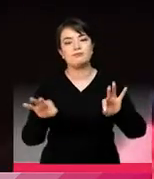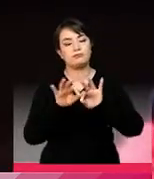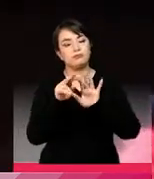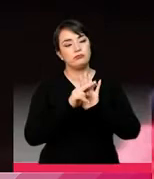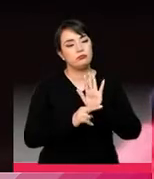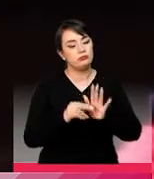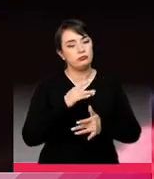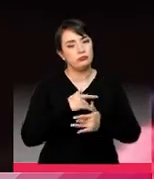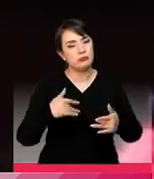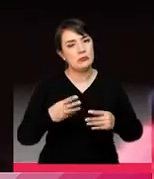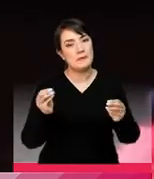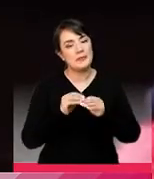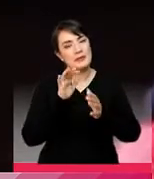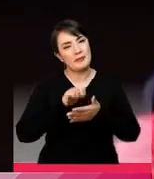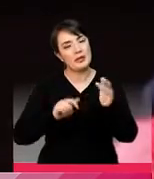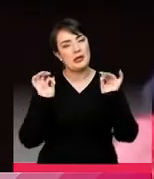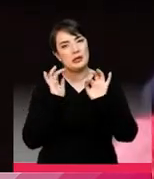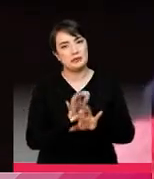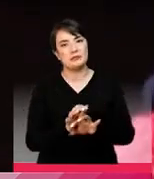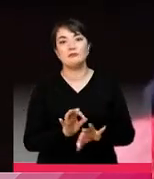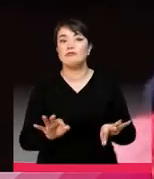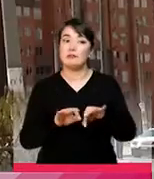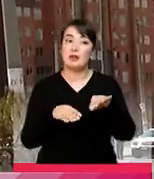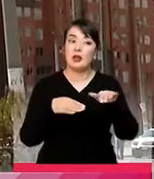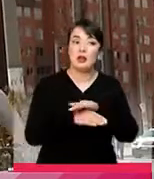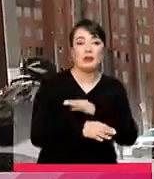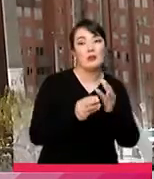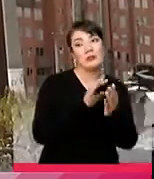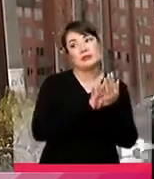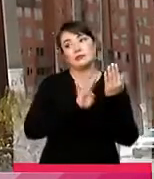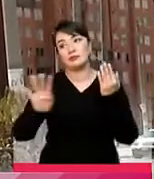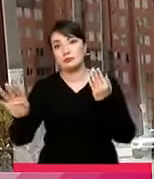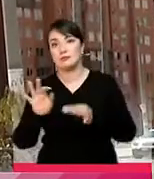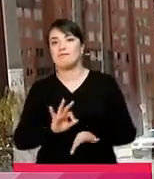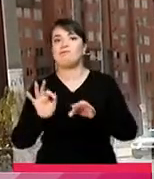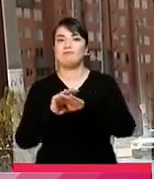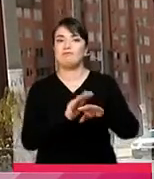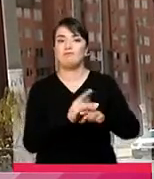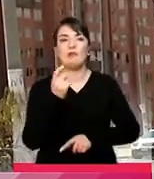evitar las aglomeraciones al ingreso y en las filas de acceso. Está prohibida la venta de alimentos.